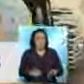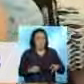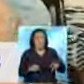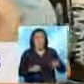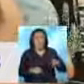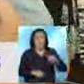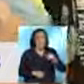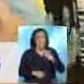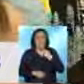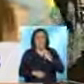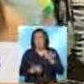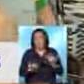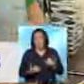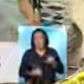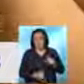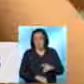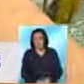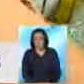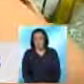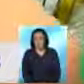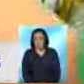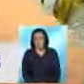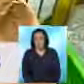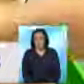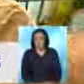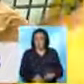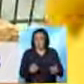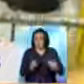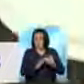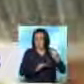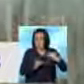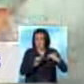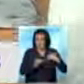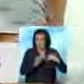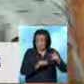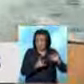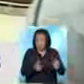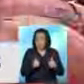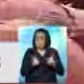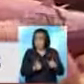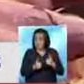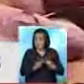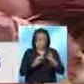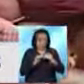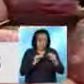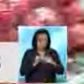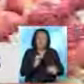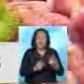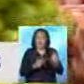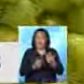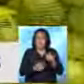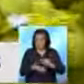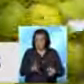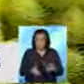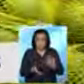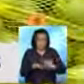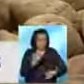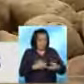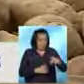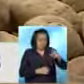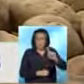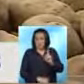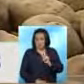y necesitaban ahora. Ya. La cadena de supermercados afirmó que están bien abastecidos de frutas y verduras y que los precios no se han